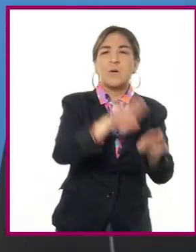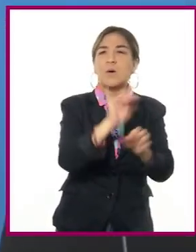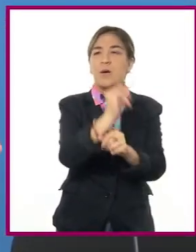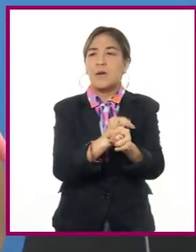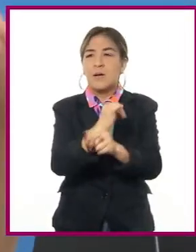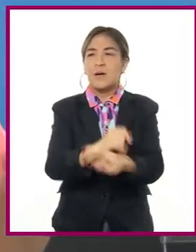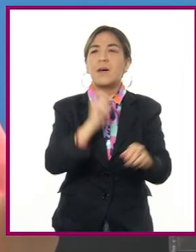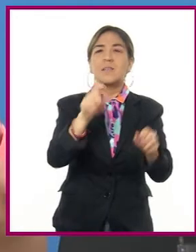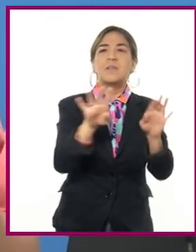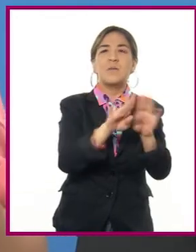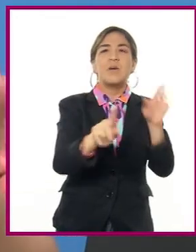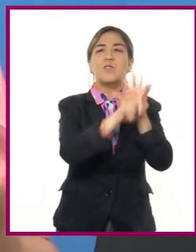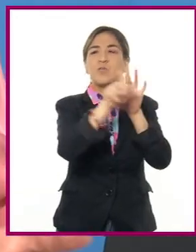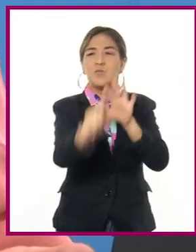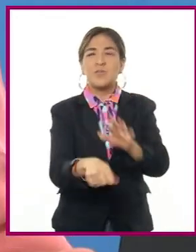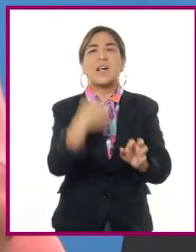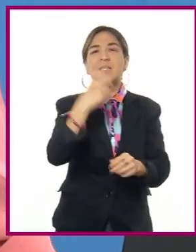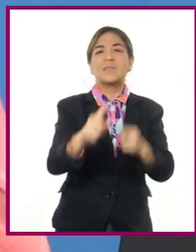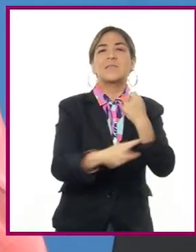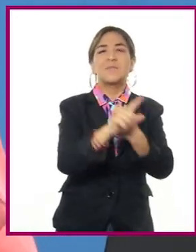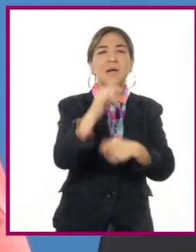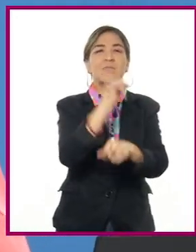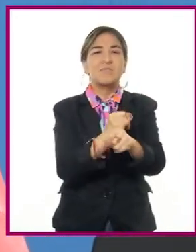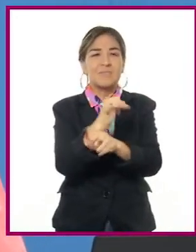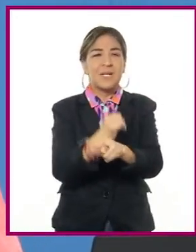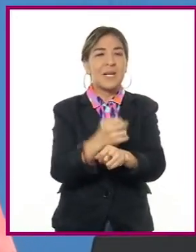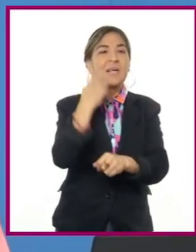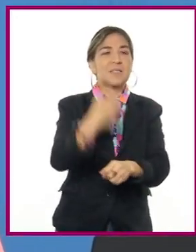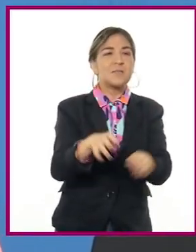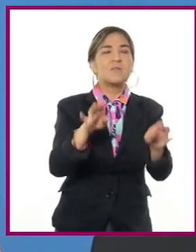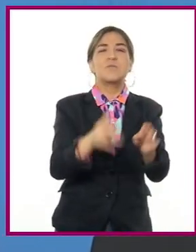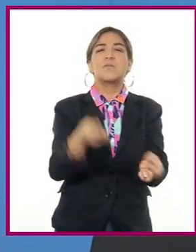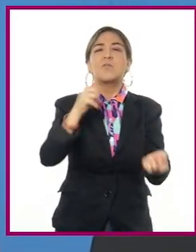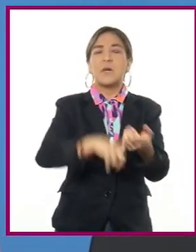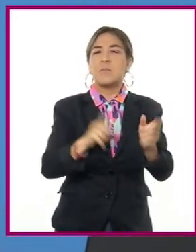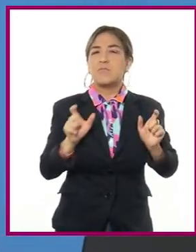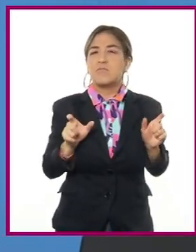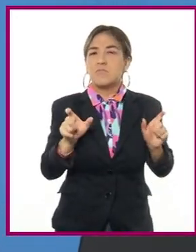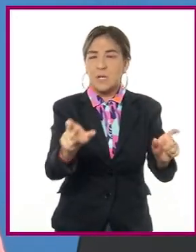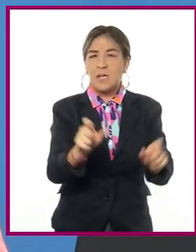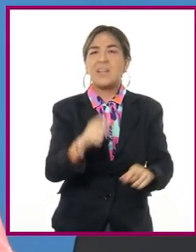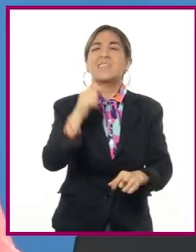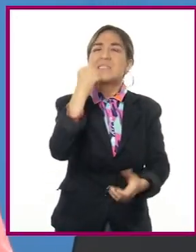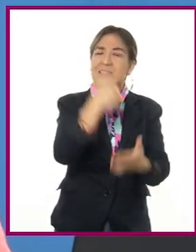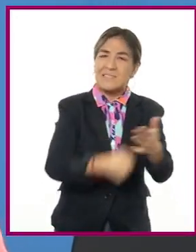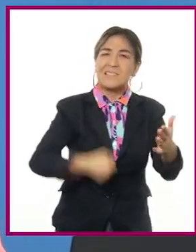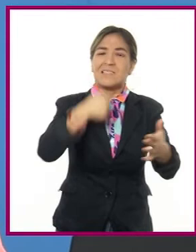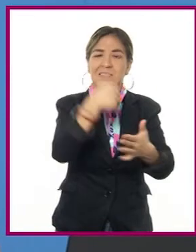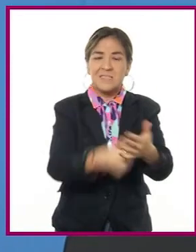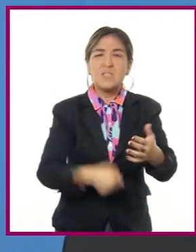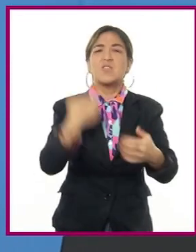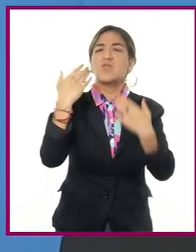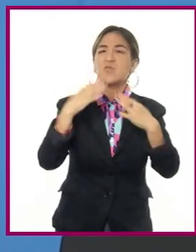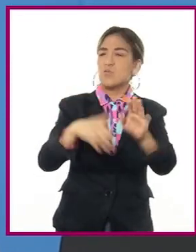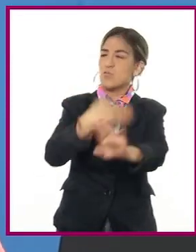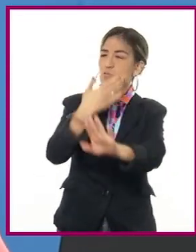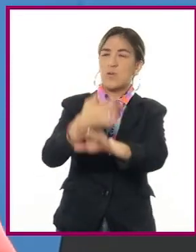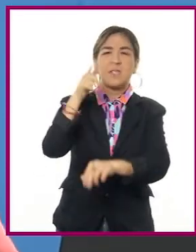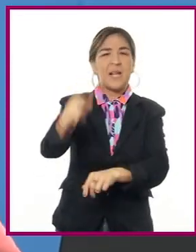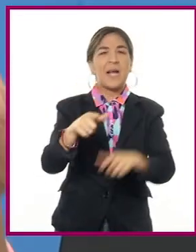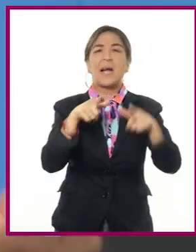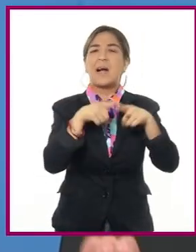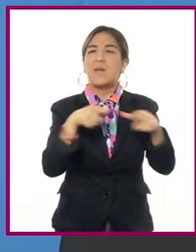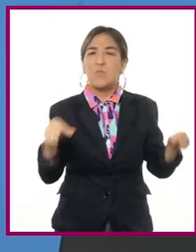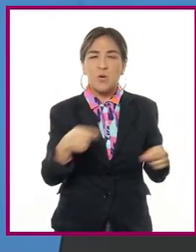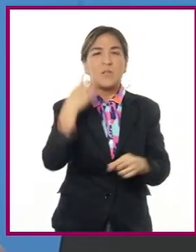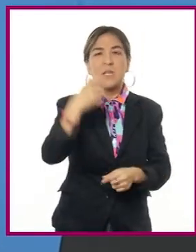meteorología, administración y mantenimiento. El Escuadrón 201 luchó en contra de los japoneses y junto